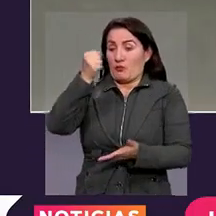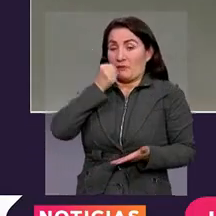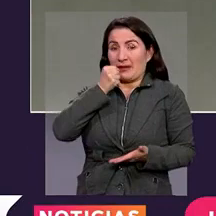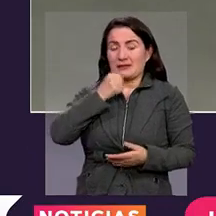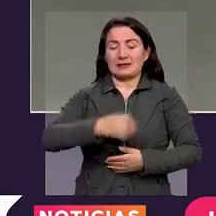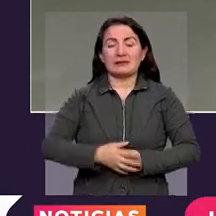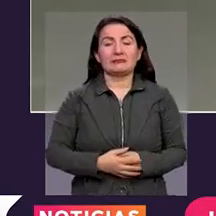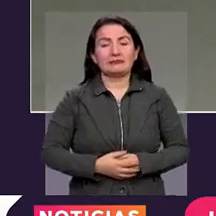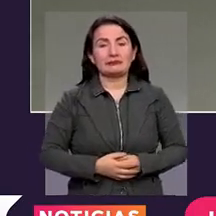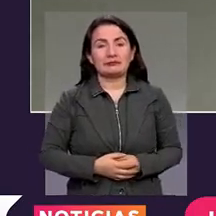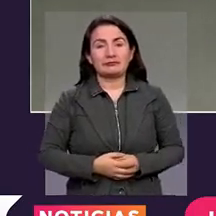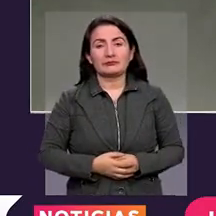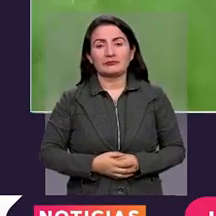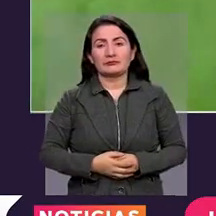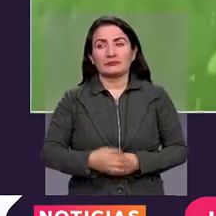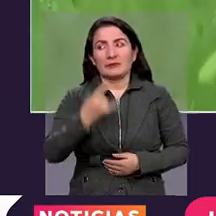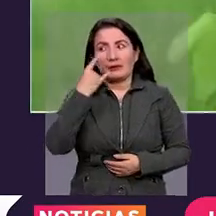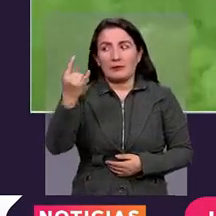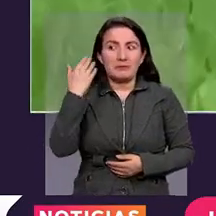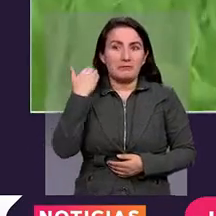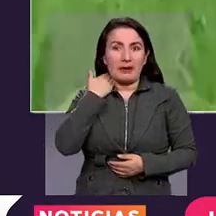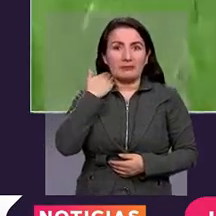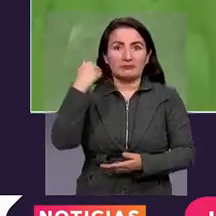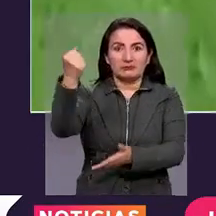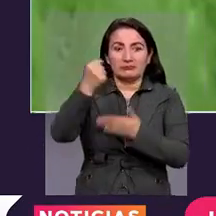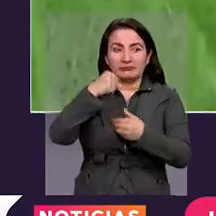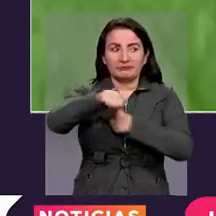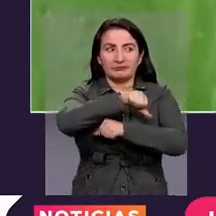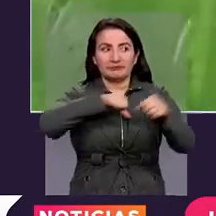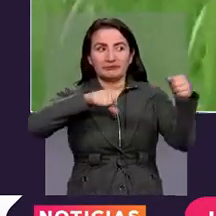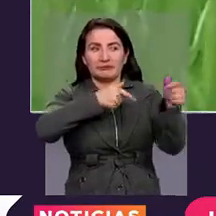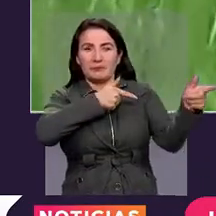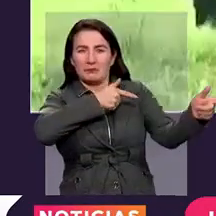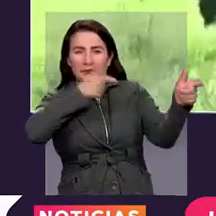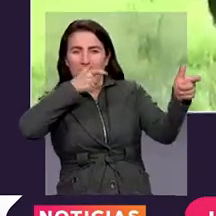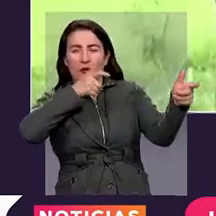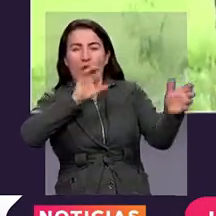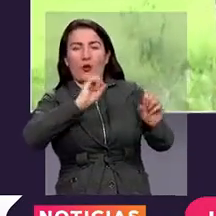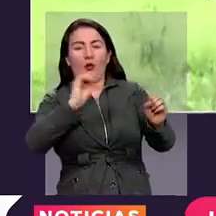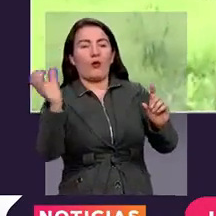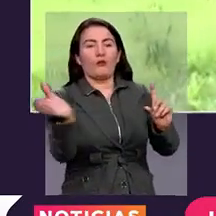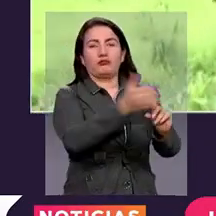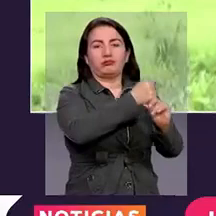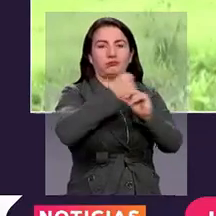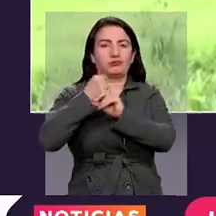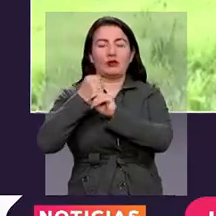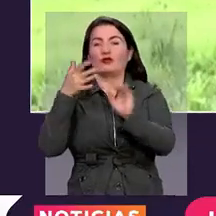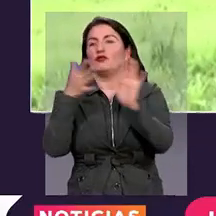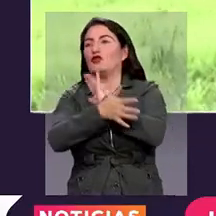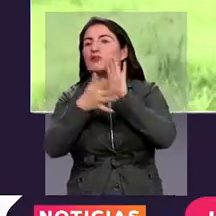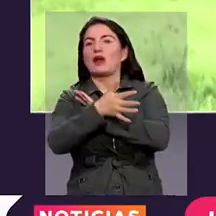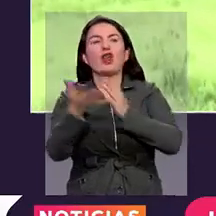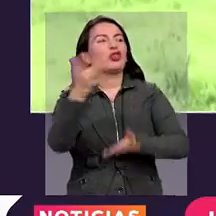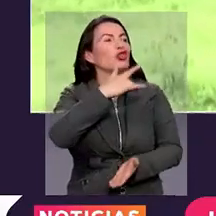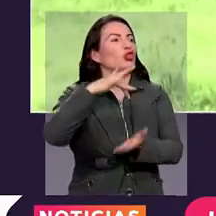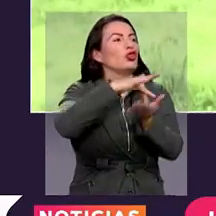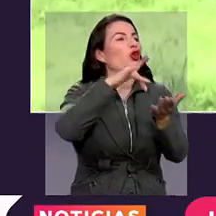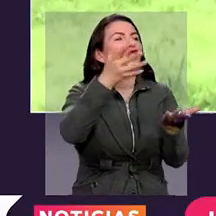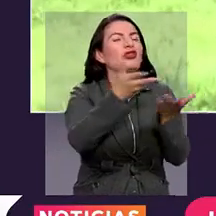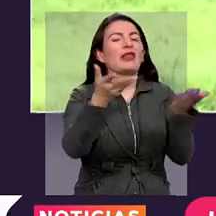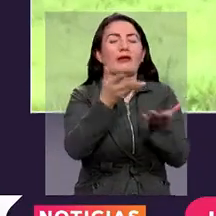ofrecidas en el propósito de dar de baja o de informar sobre la localización de